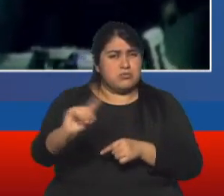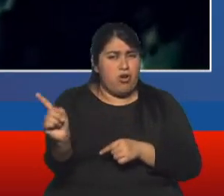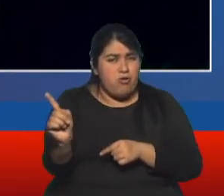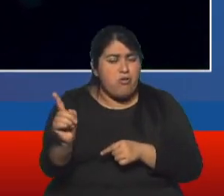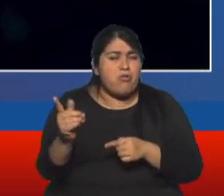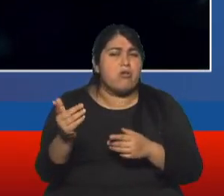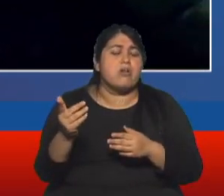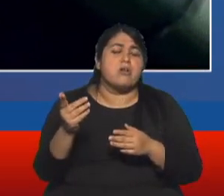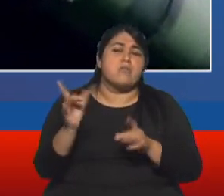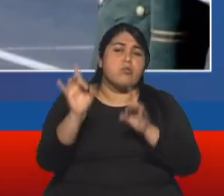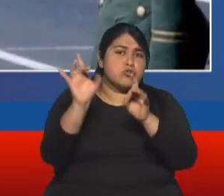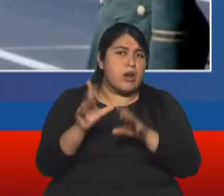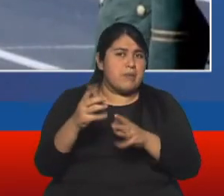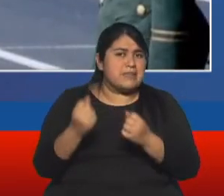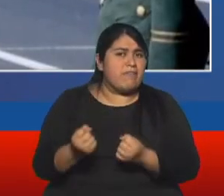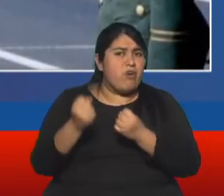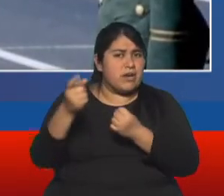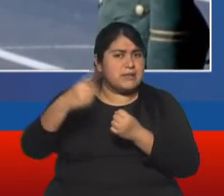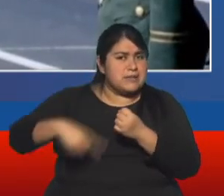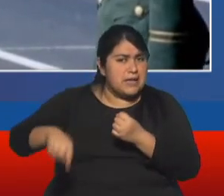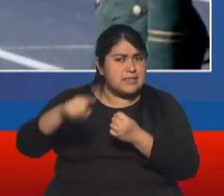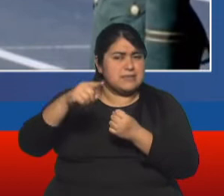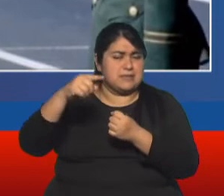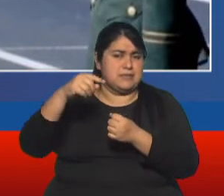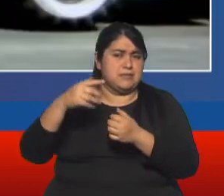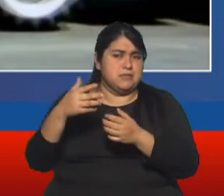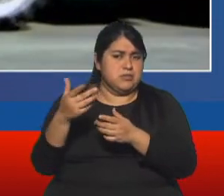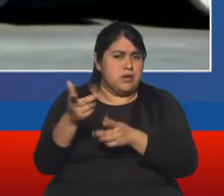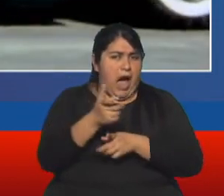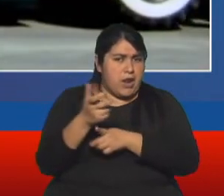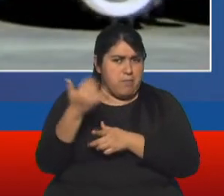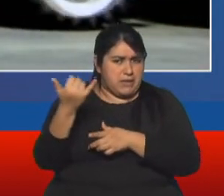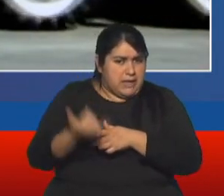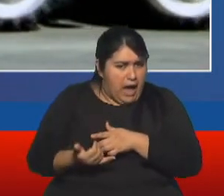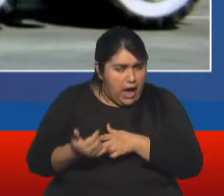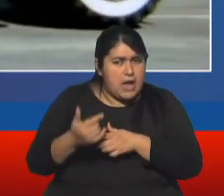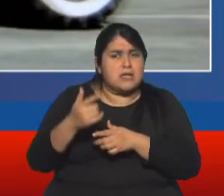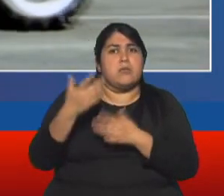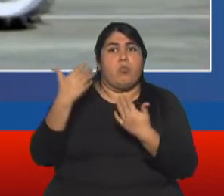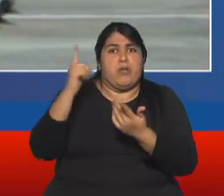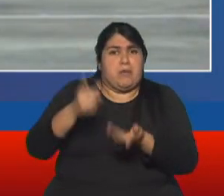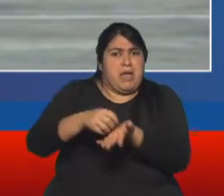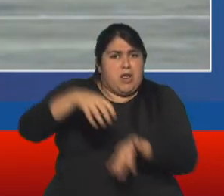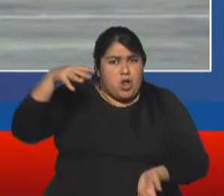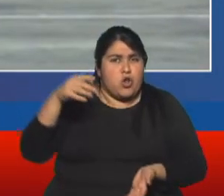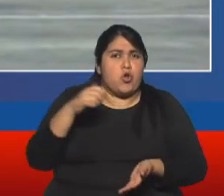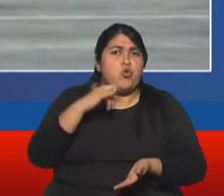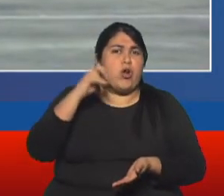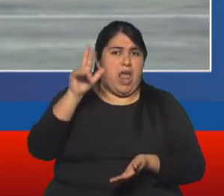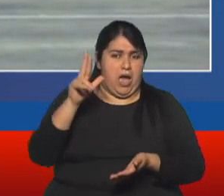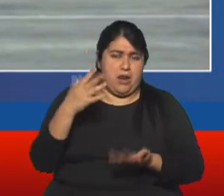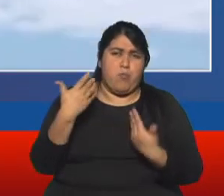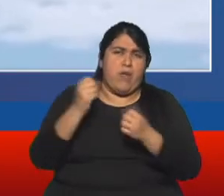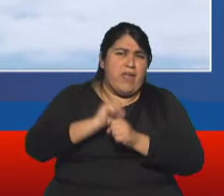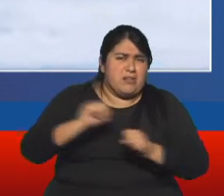hay potencias o países con un desarrollado armamento militar convencional, sino también nuclear, lo cual generaría una catástrofe a